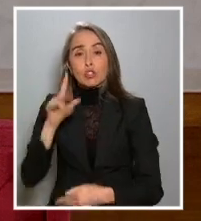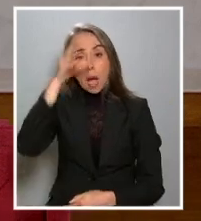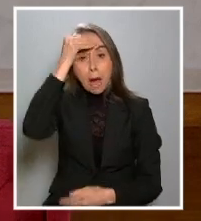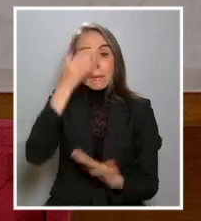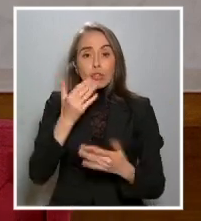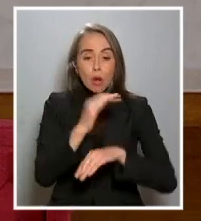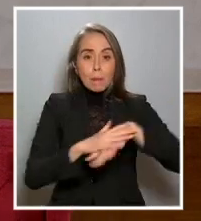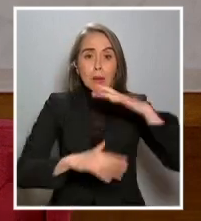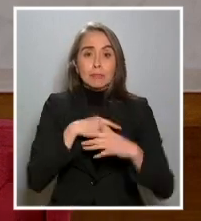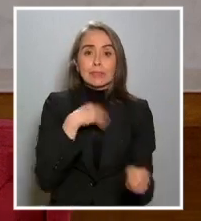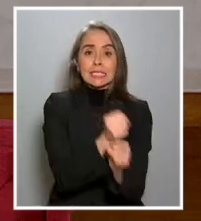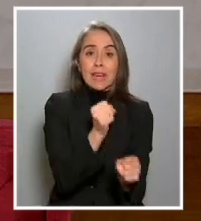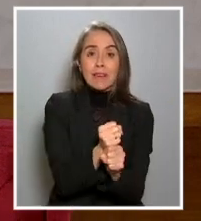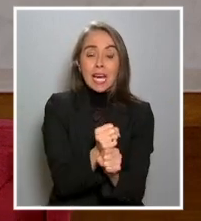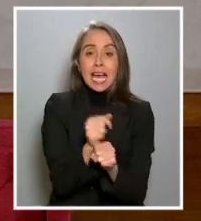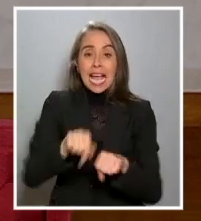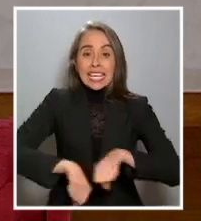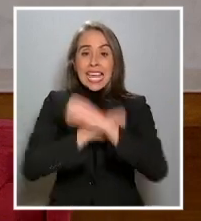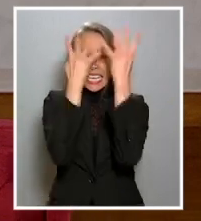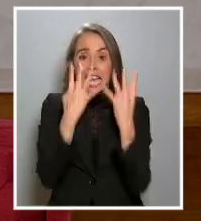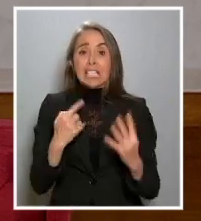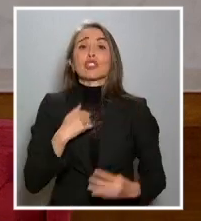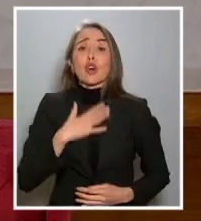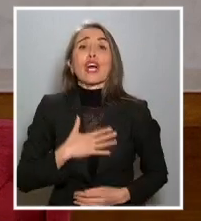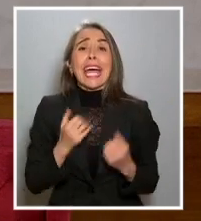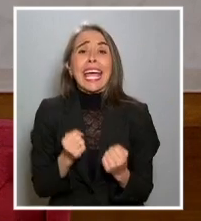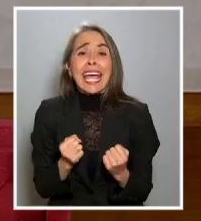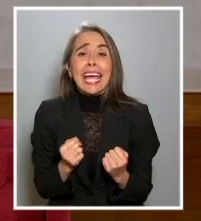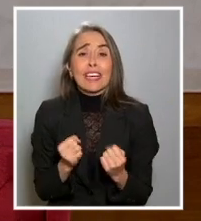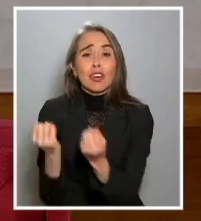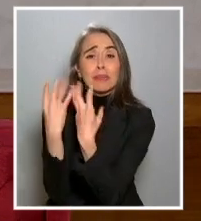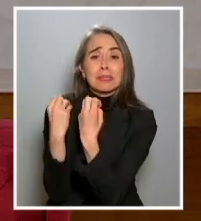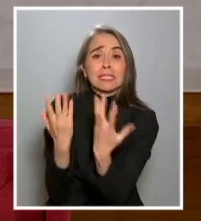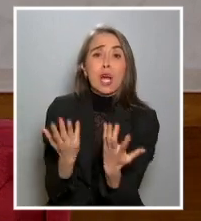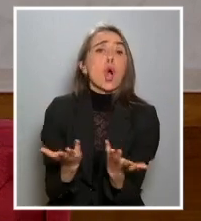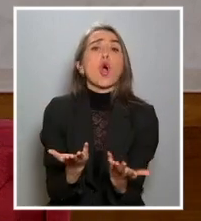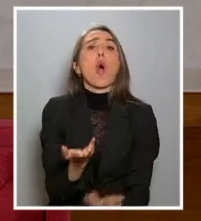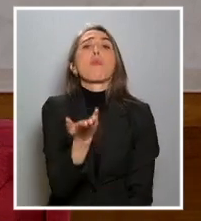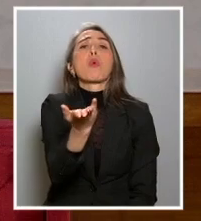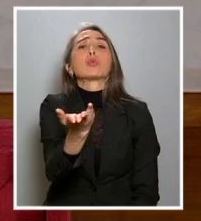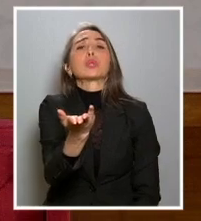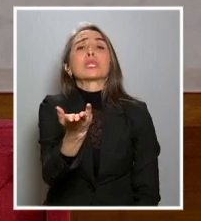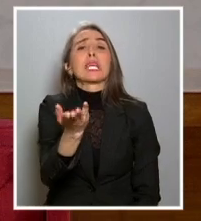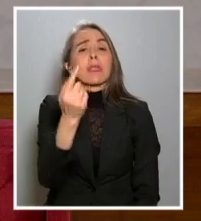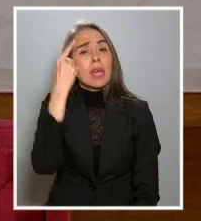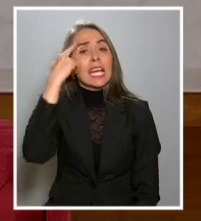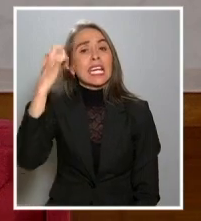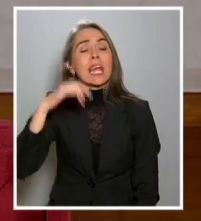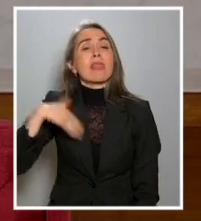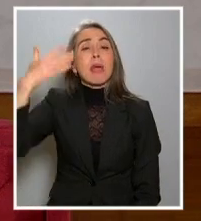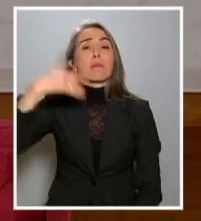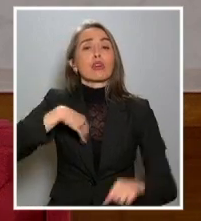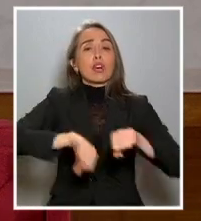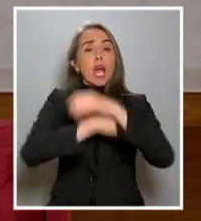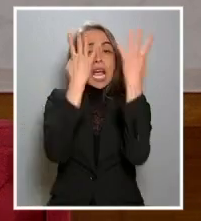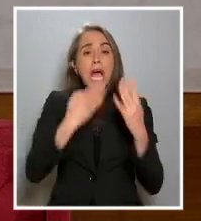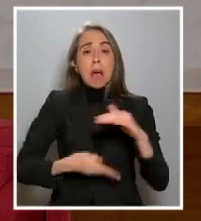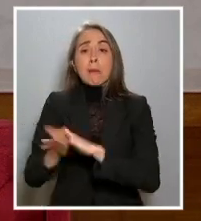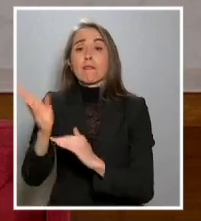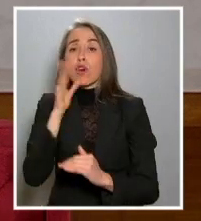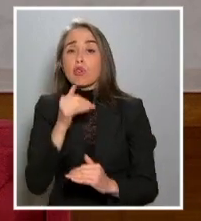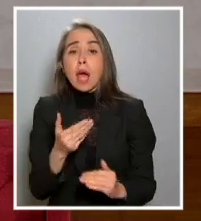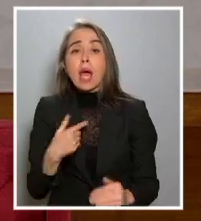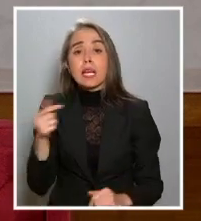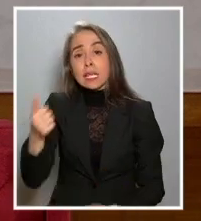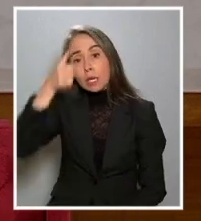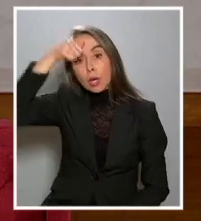un oficio en este lugar y quiero hacerlo, ¿cómo cree usted que me va a ir cuando salga de la cárcel? Él estaba